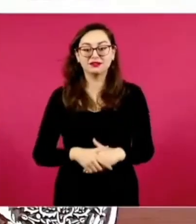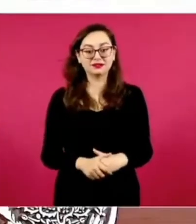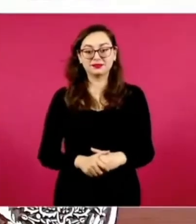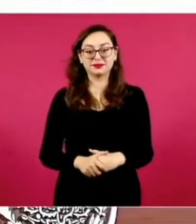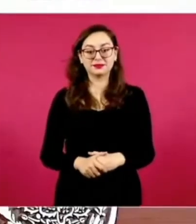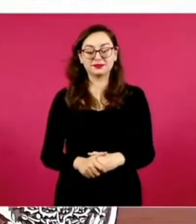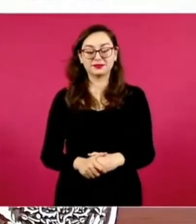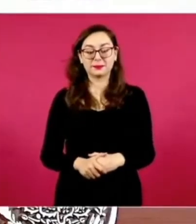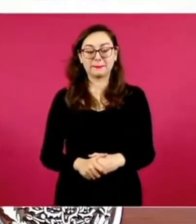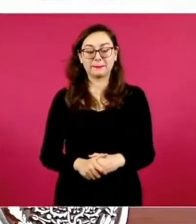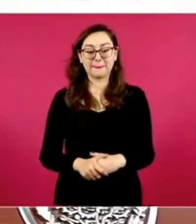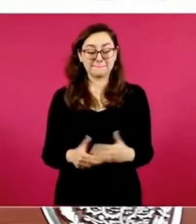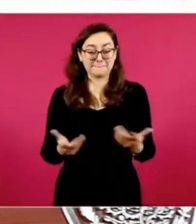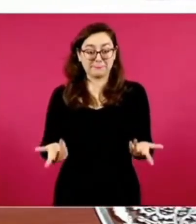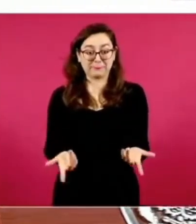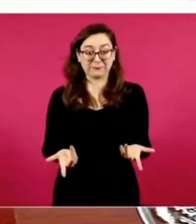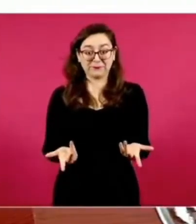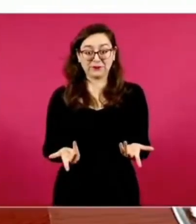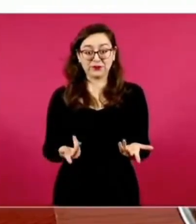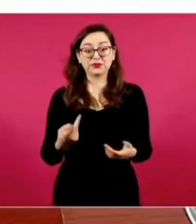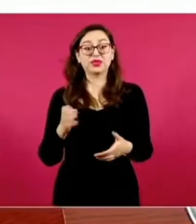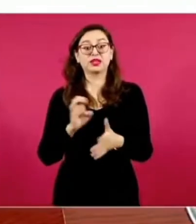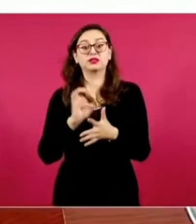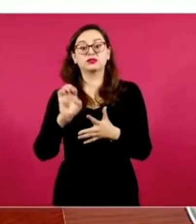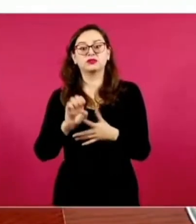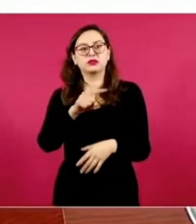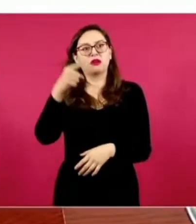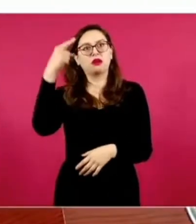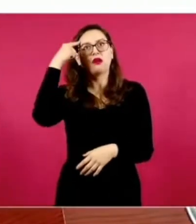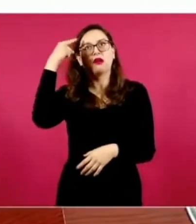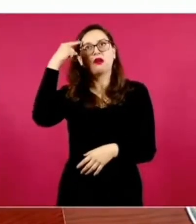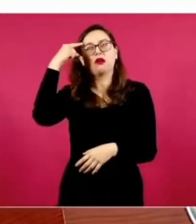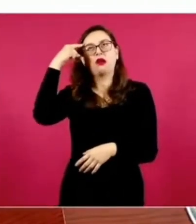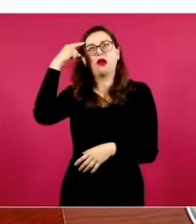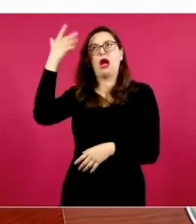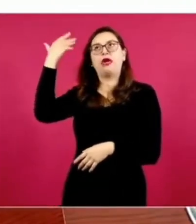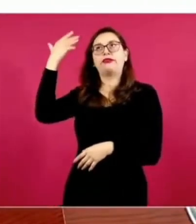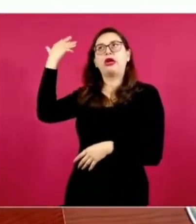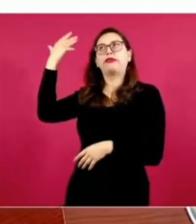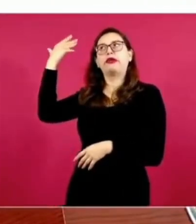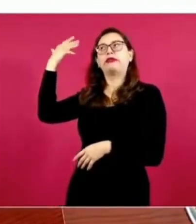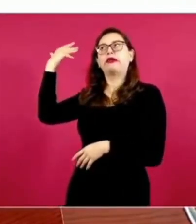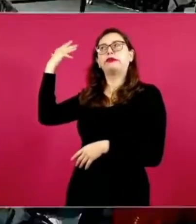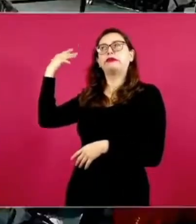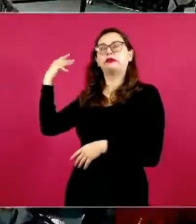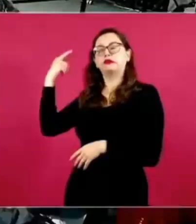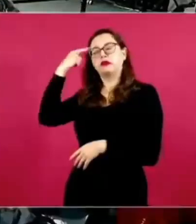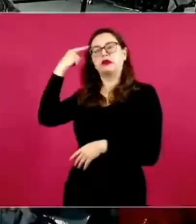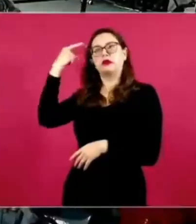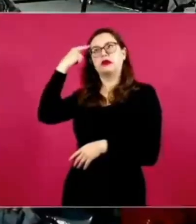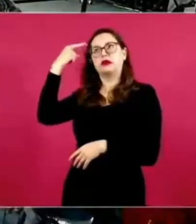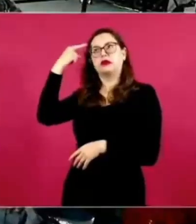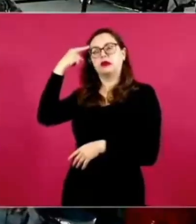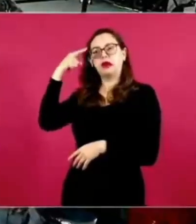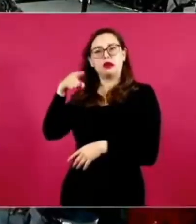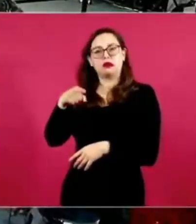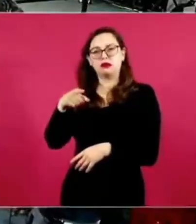Entonces, no cambian, ¿sí? Entonces piensan, es lo